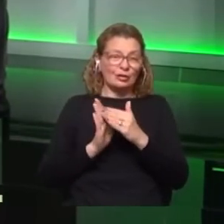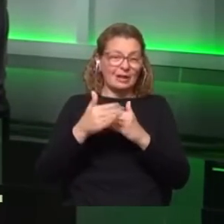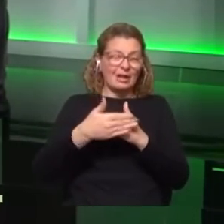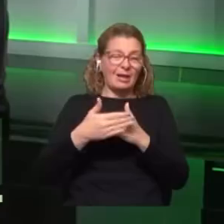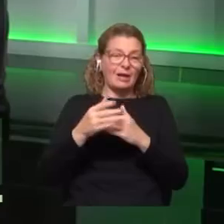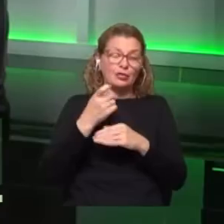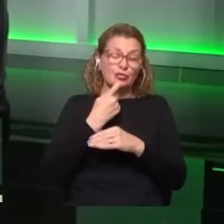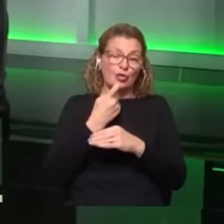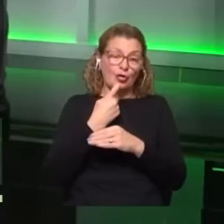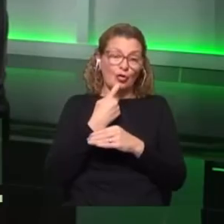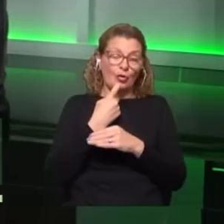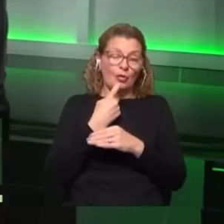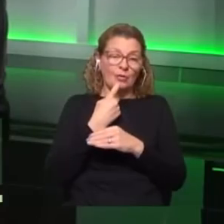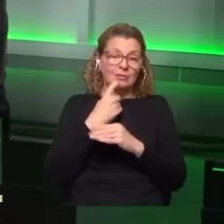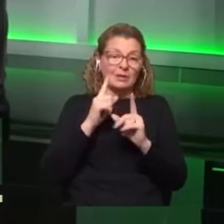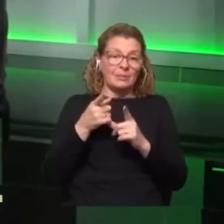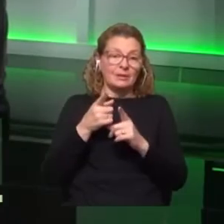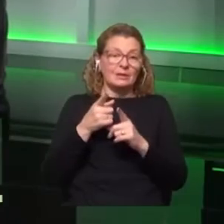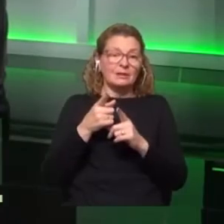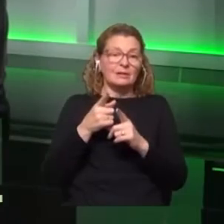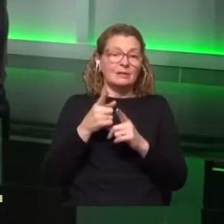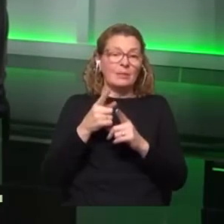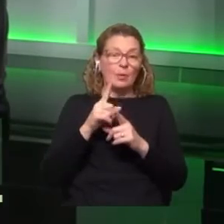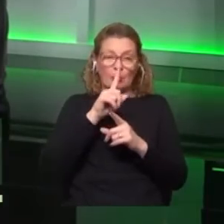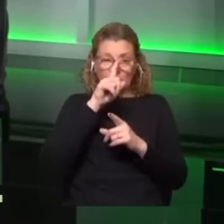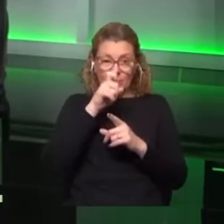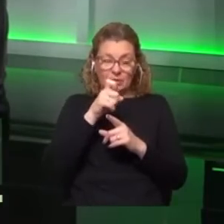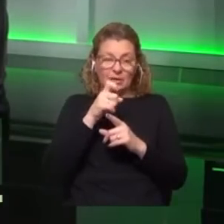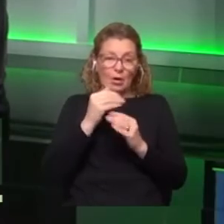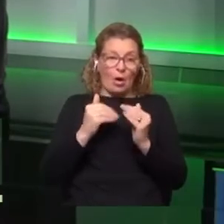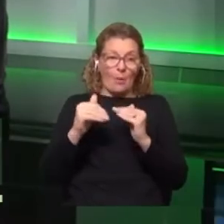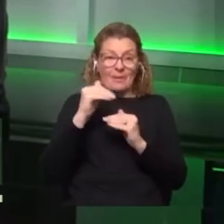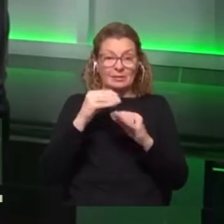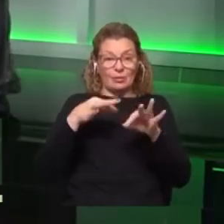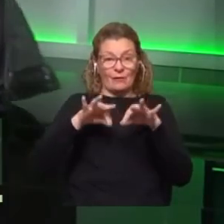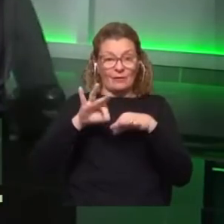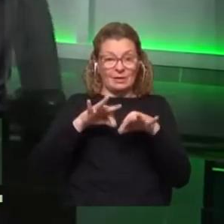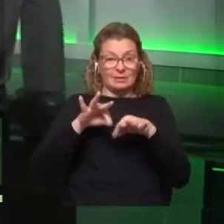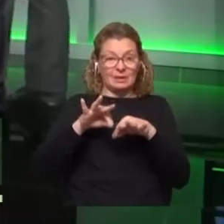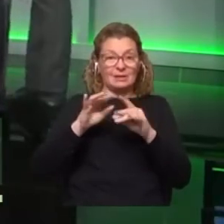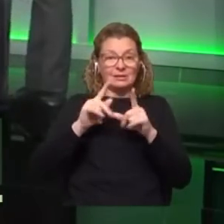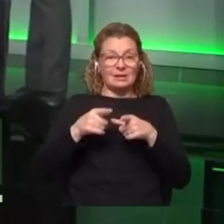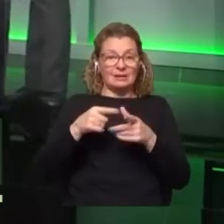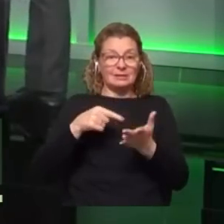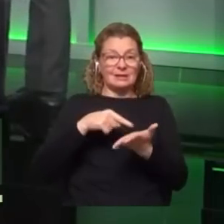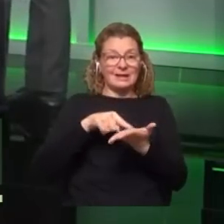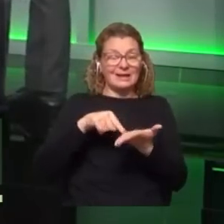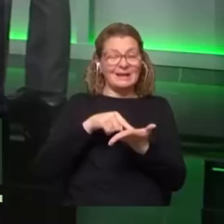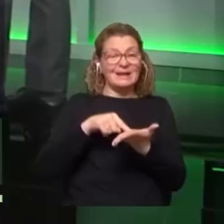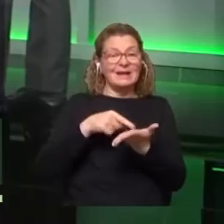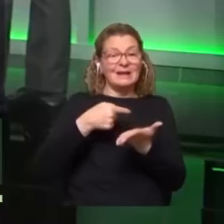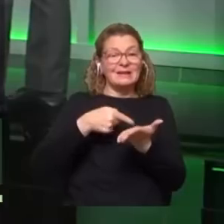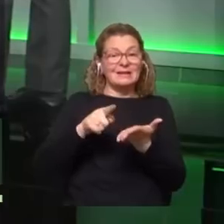vibrante Sí también tenemos en el noreste y después en Montevideo hay un incremento de las ventas y en particular en el centro del país